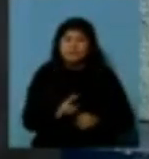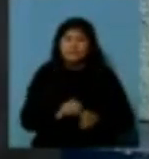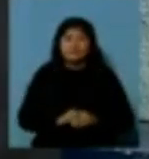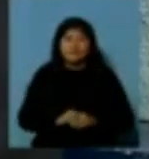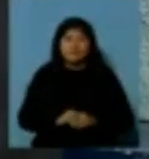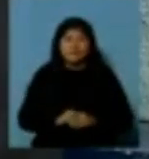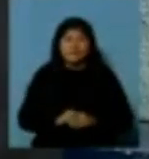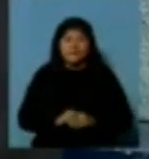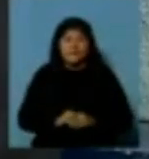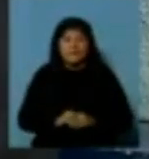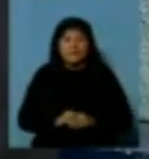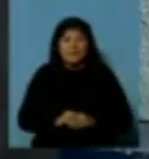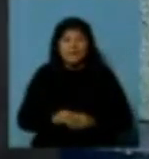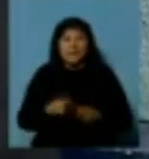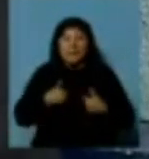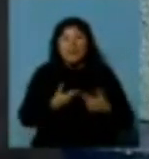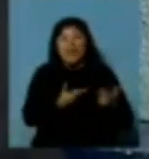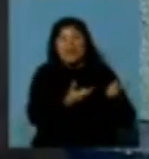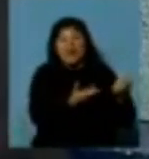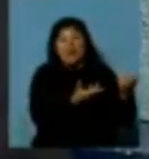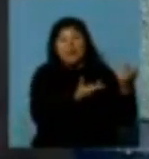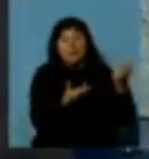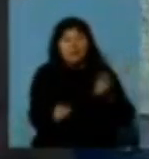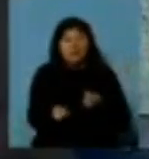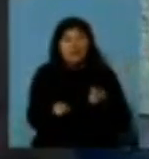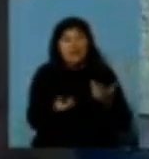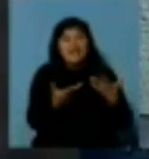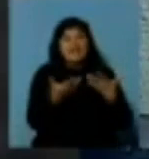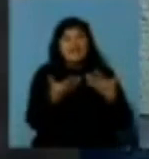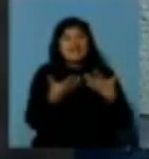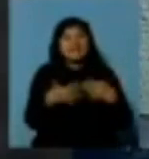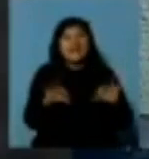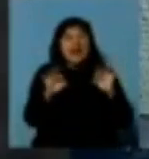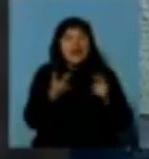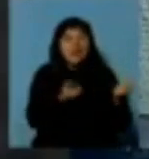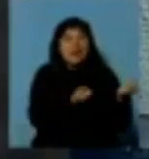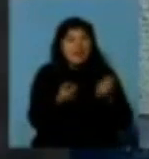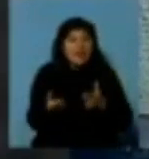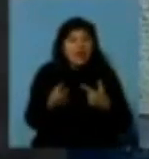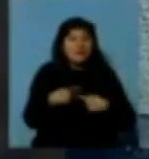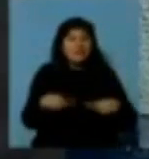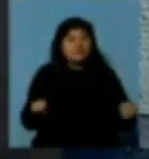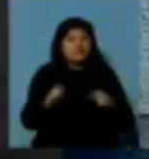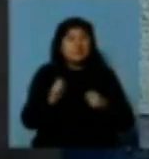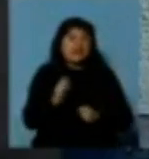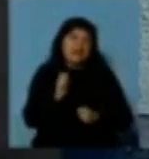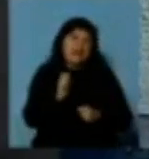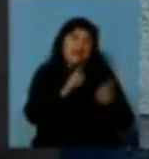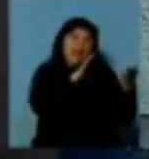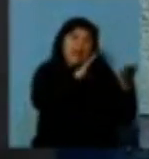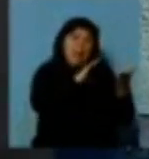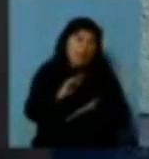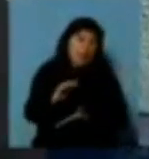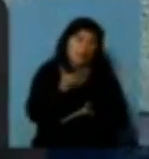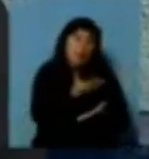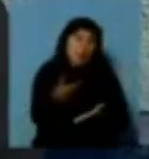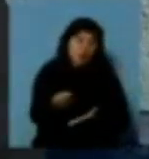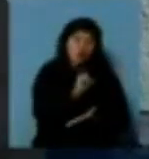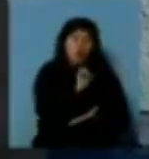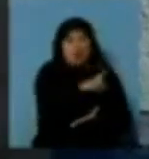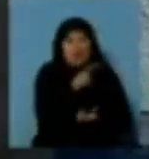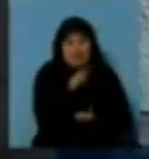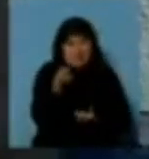del salvavidas, que viene a ser en este momento para las empresas, sería un apoyo del parte del